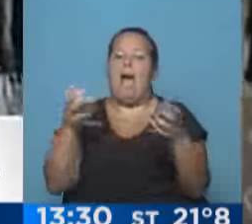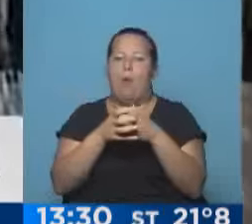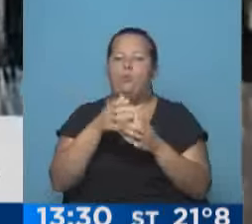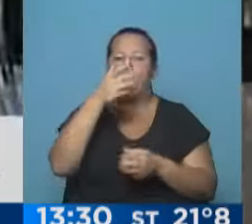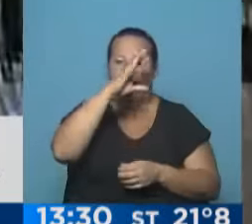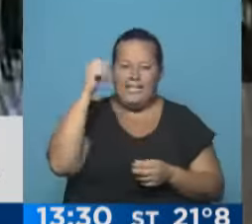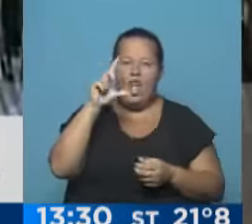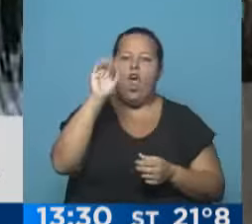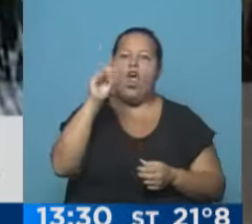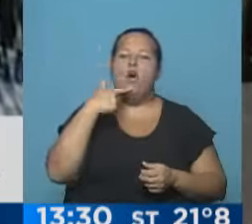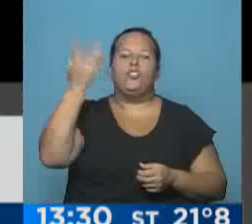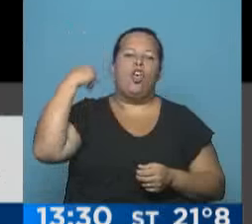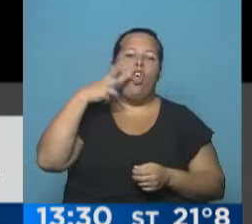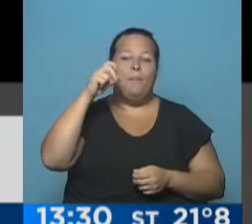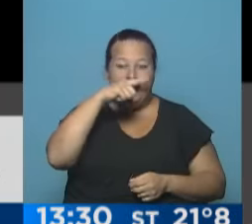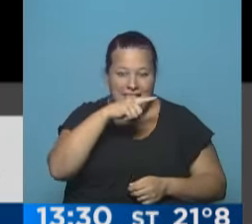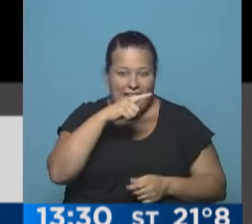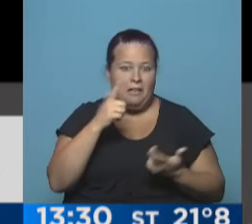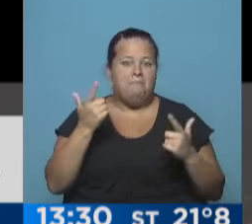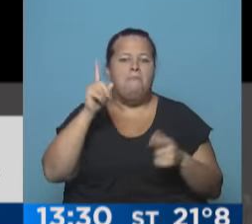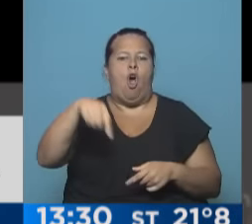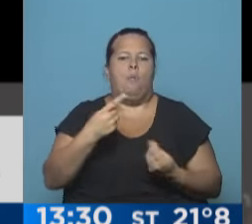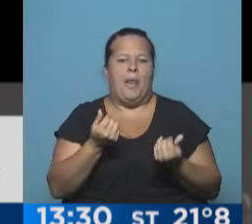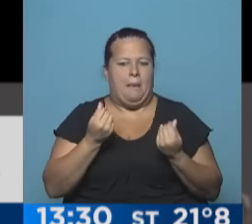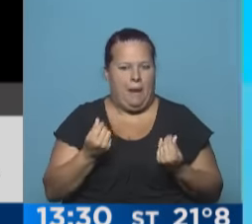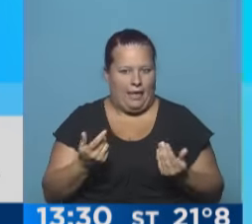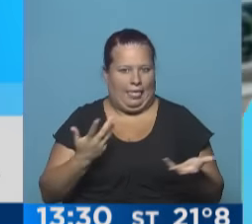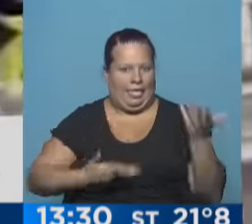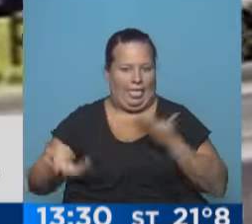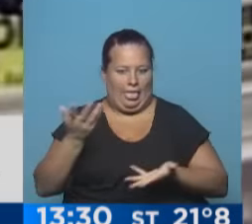Cristina Cobos del 2007 no pueden justificar el origen del dinero.